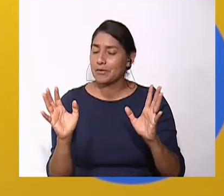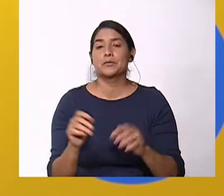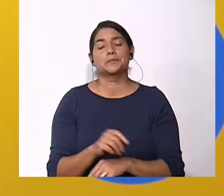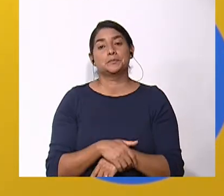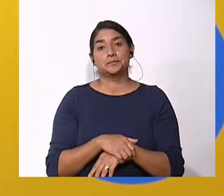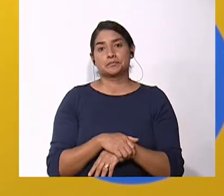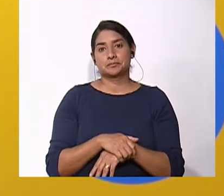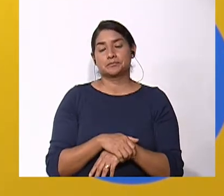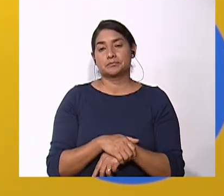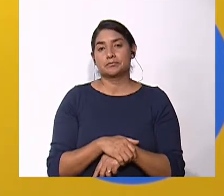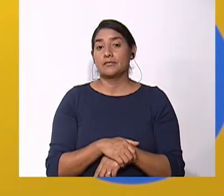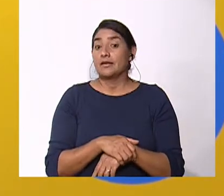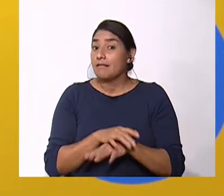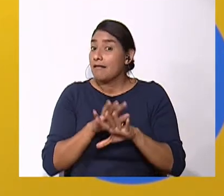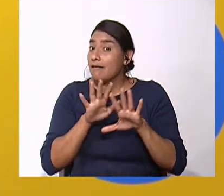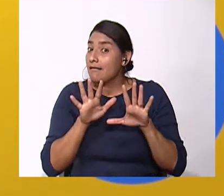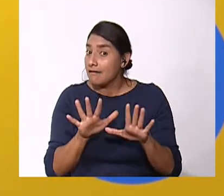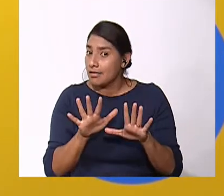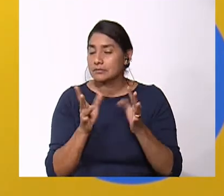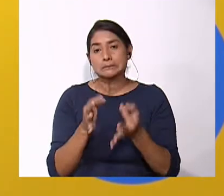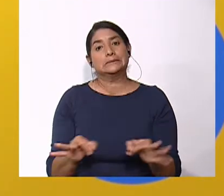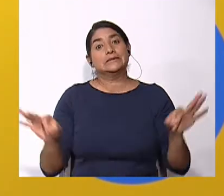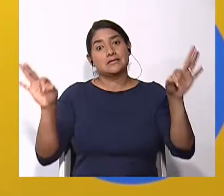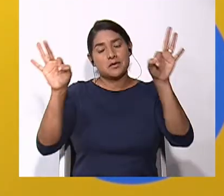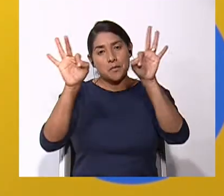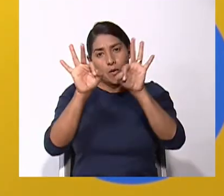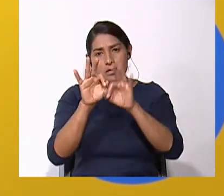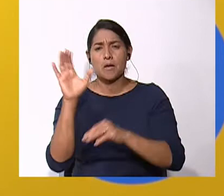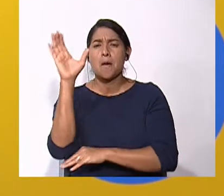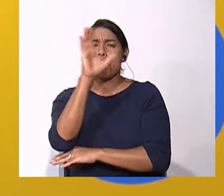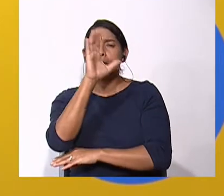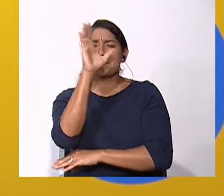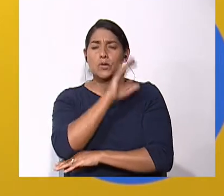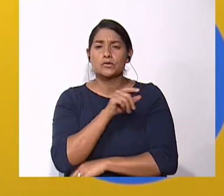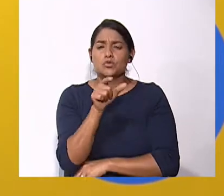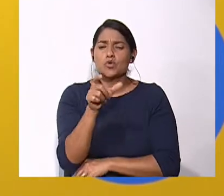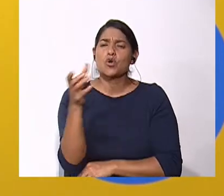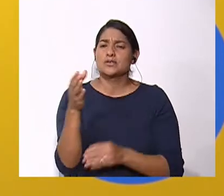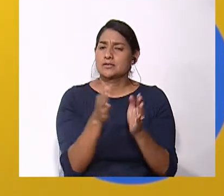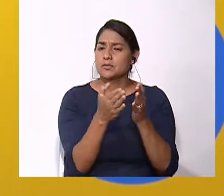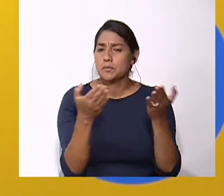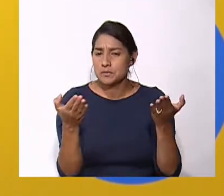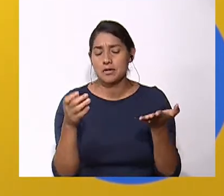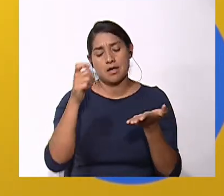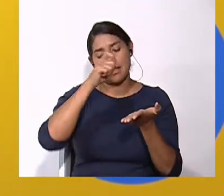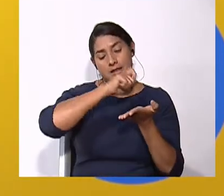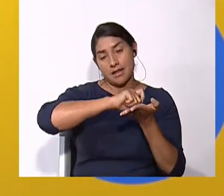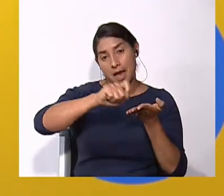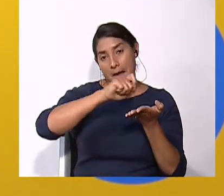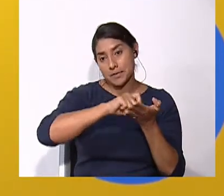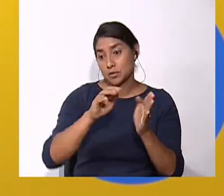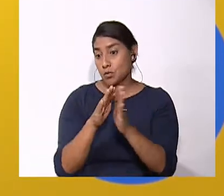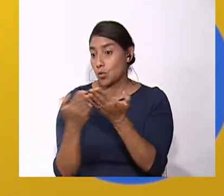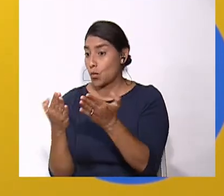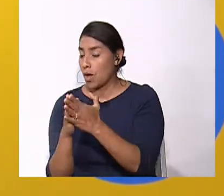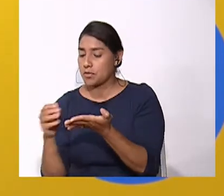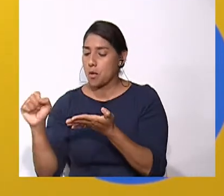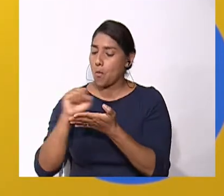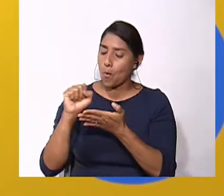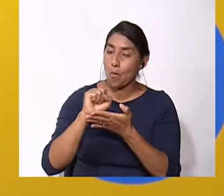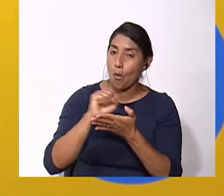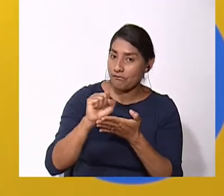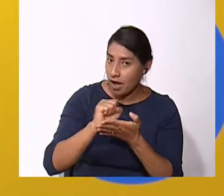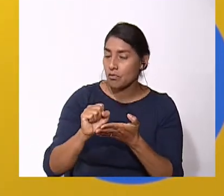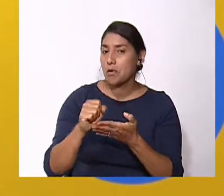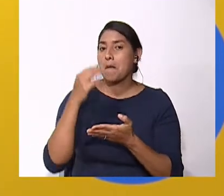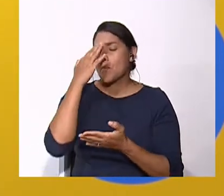dificultad. Muy importante, busquen sus útiles escolares, lápices, cuadernos, borrador,